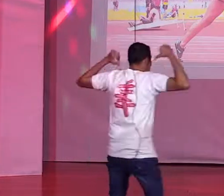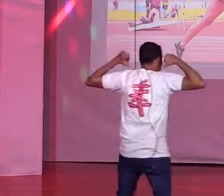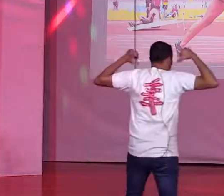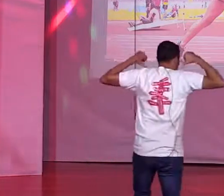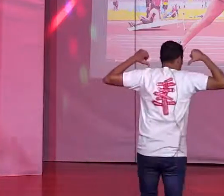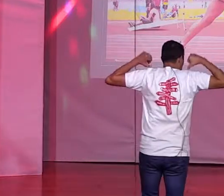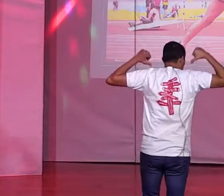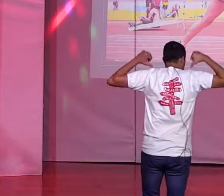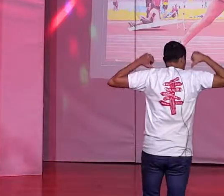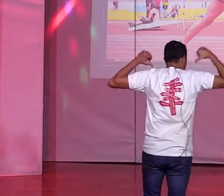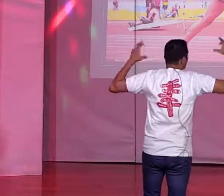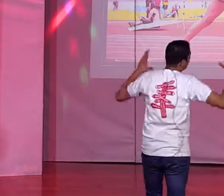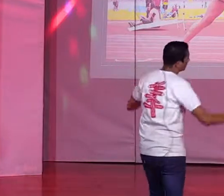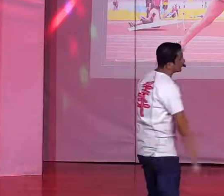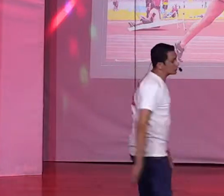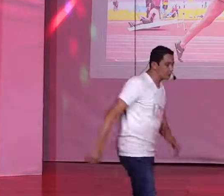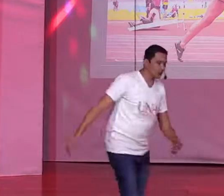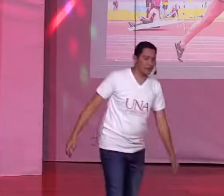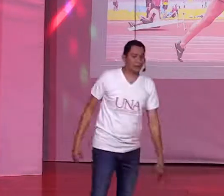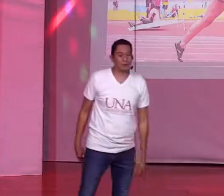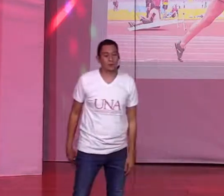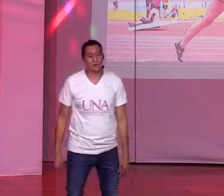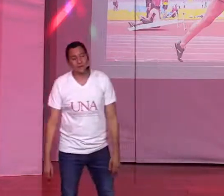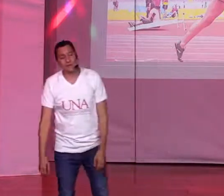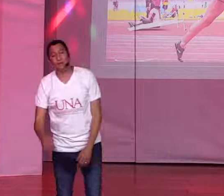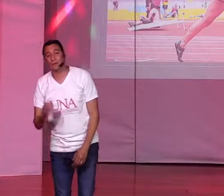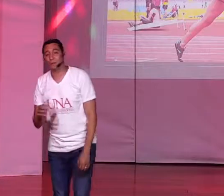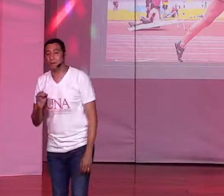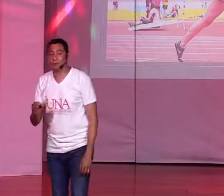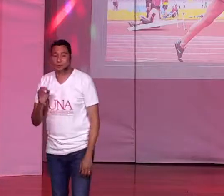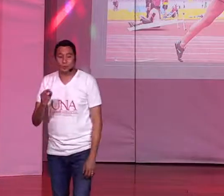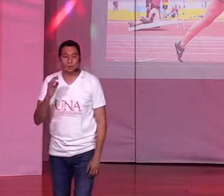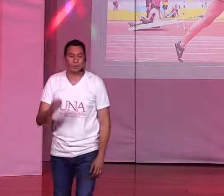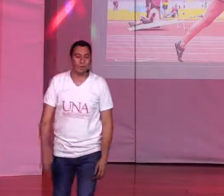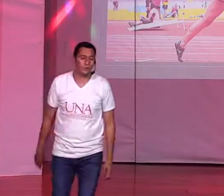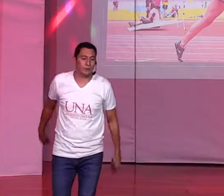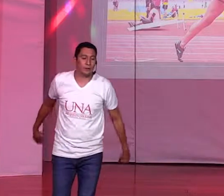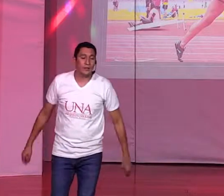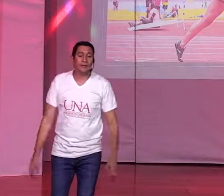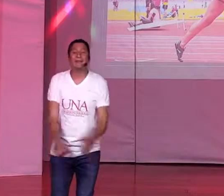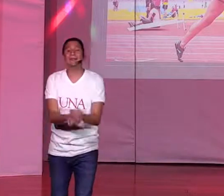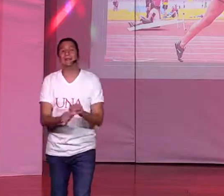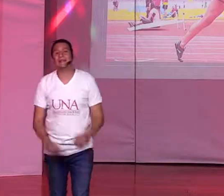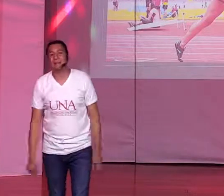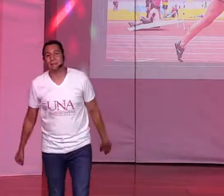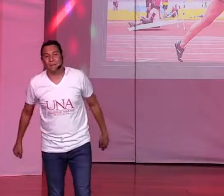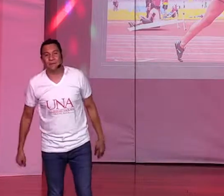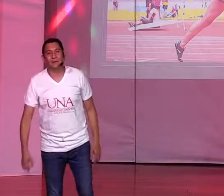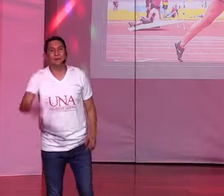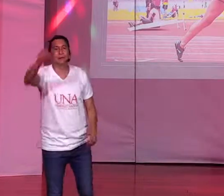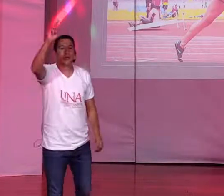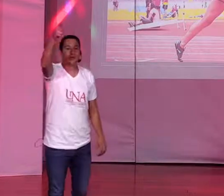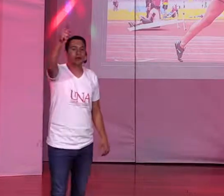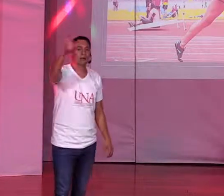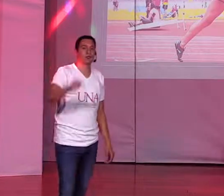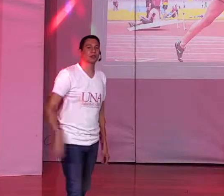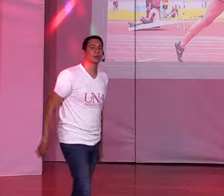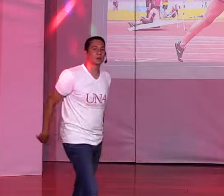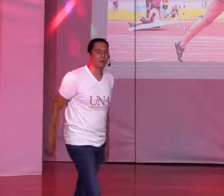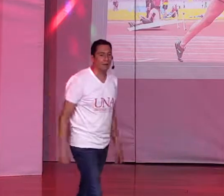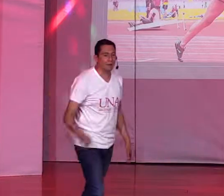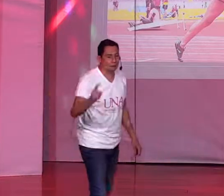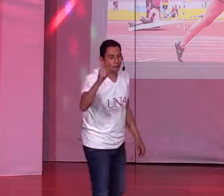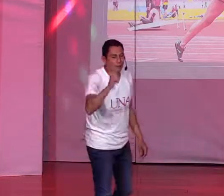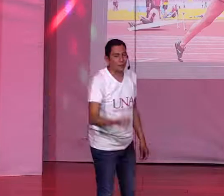les dijimos, ¿verdad? Que, que la ruta es una. Que la ruta es una, estamos. Sí. Entonces, ese es nuestro primer punto en el recorrido y este es el Departamento de Orientación